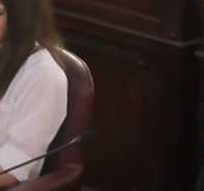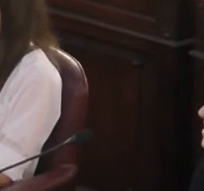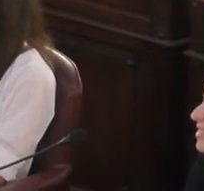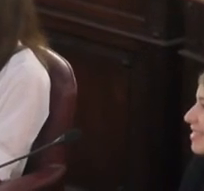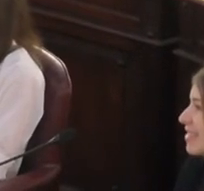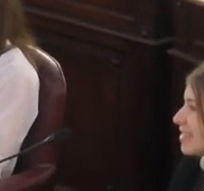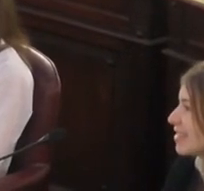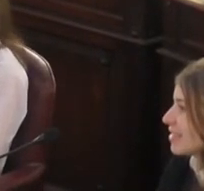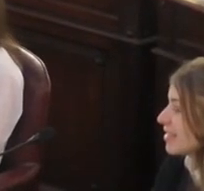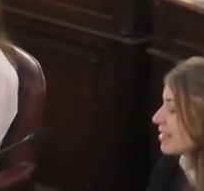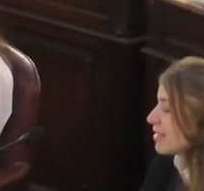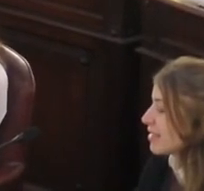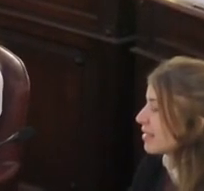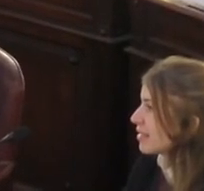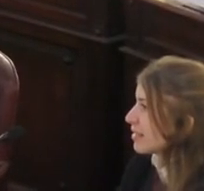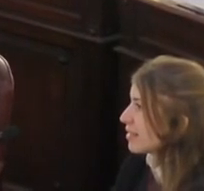María Laura Espinosa.